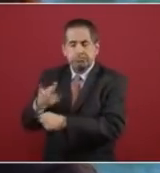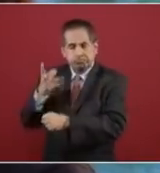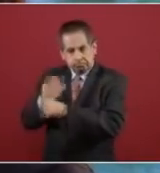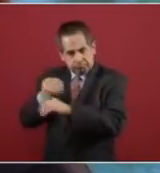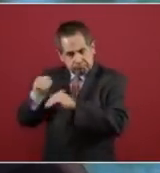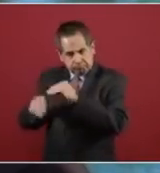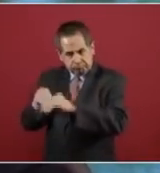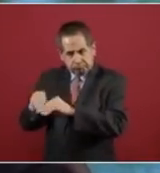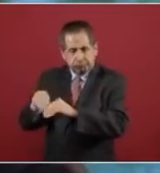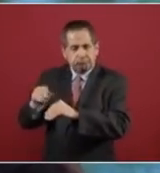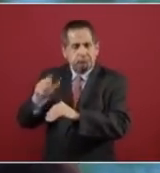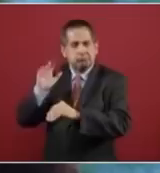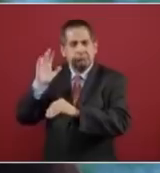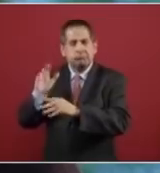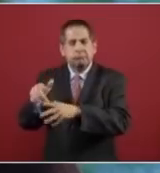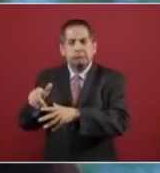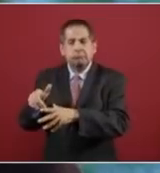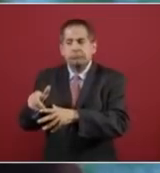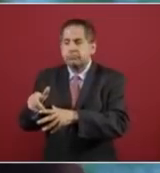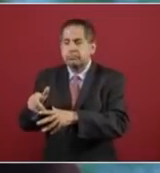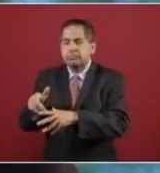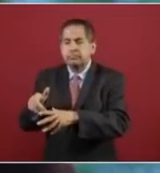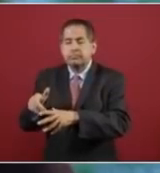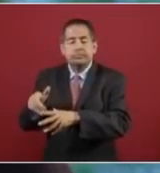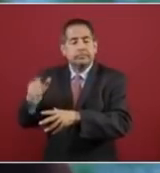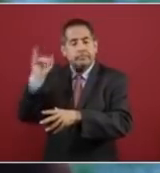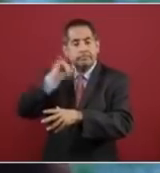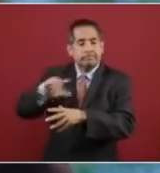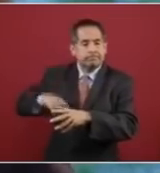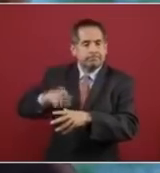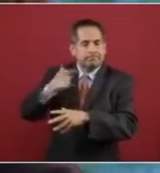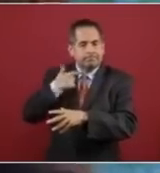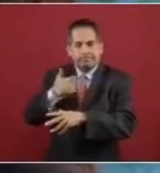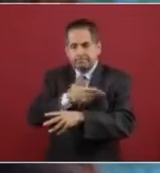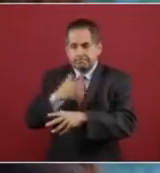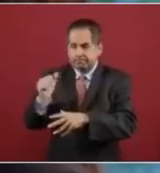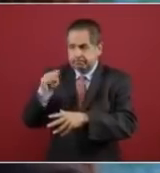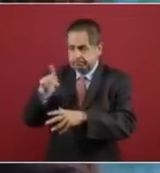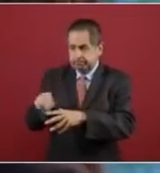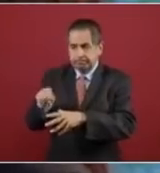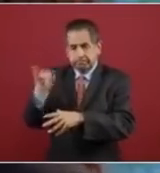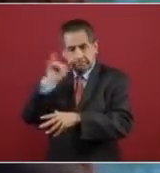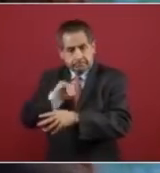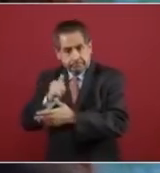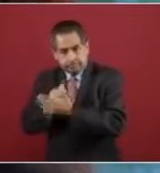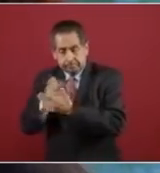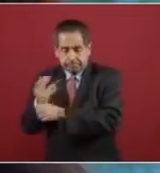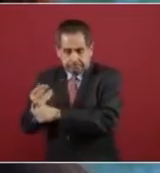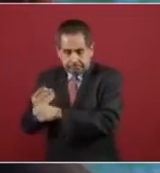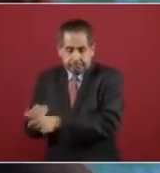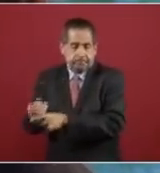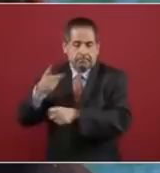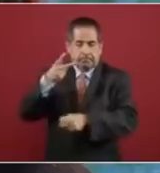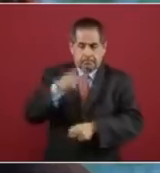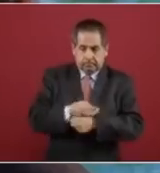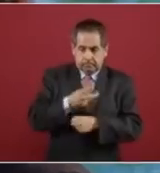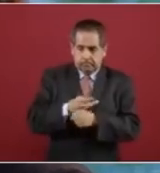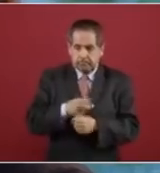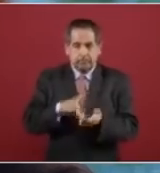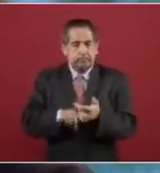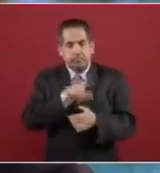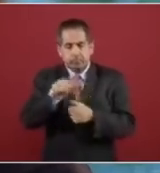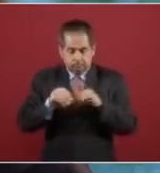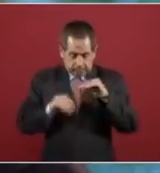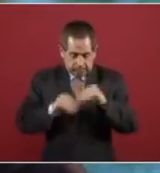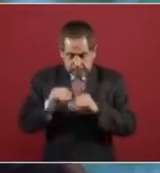cuando el actual presidente de la República fue jefe de gobierno de la Ciudad de México. la segunda sección, que fue intervenida